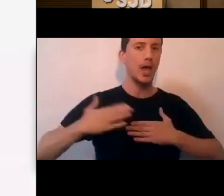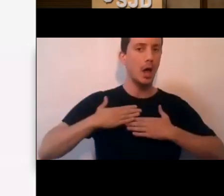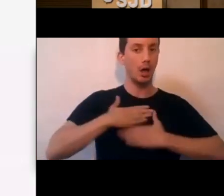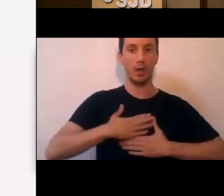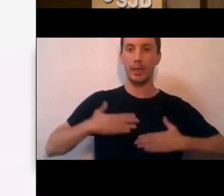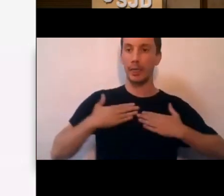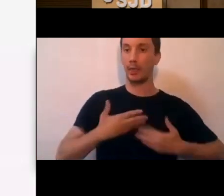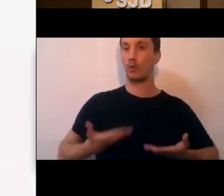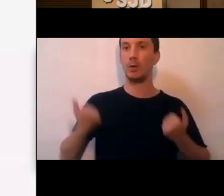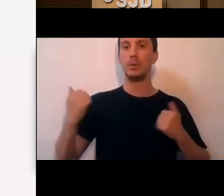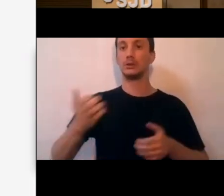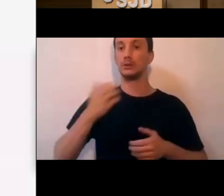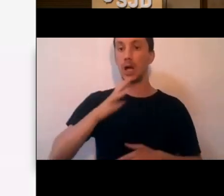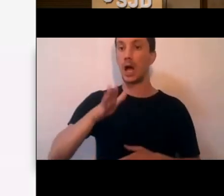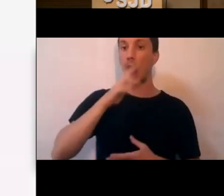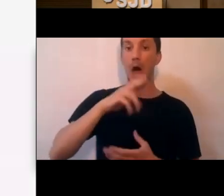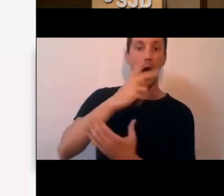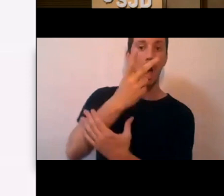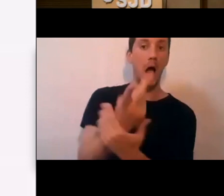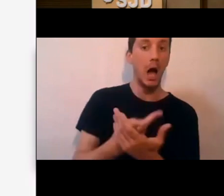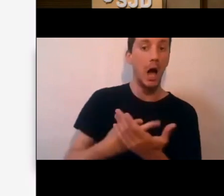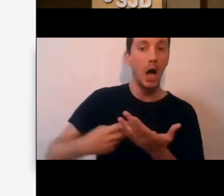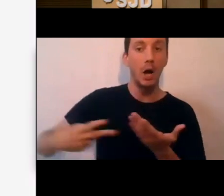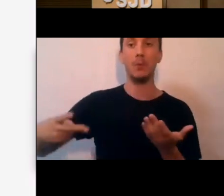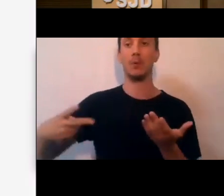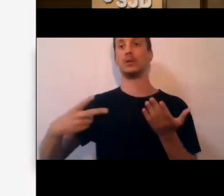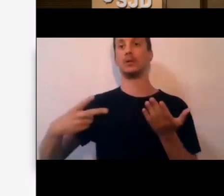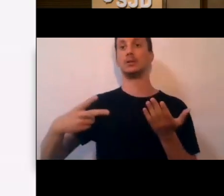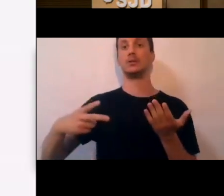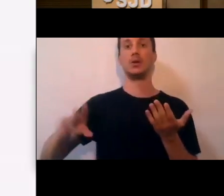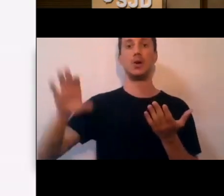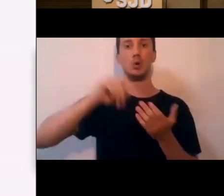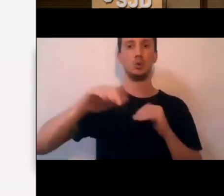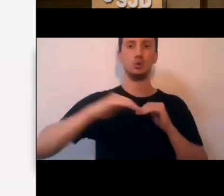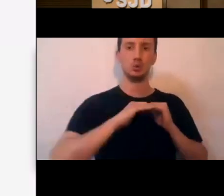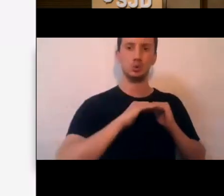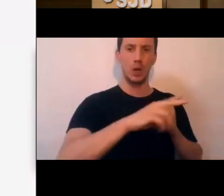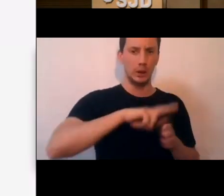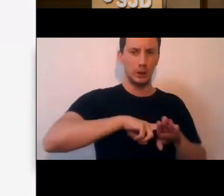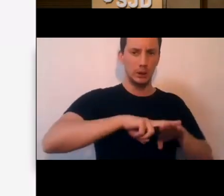si te bañas o si estás sin frotarte en el suelo,